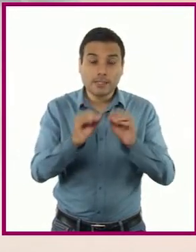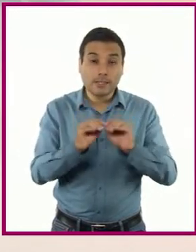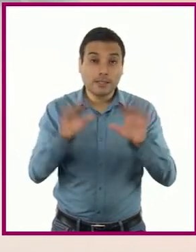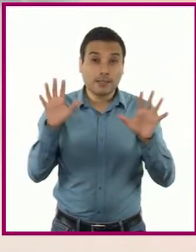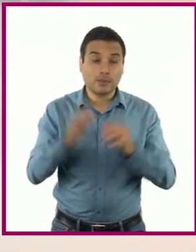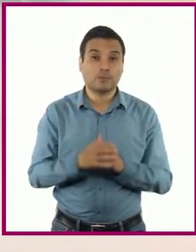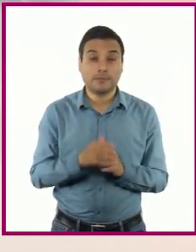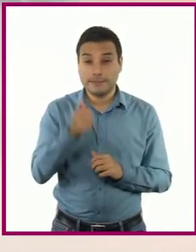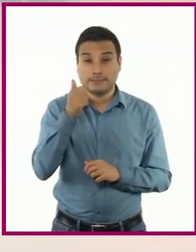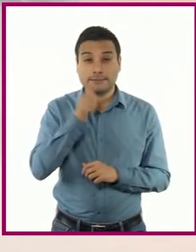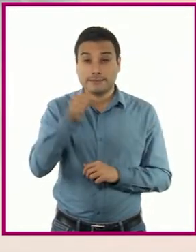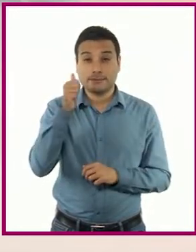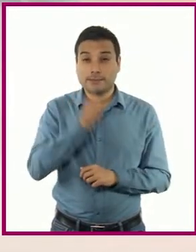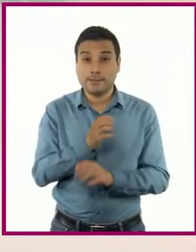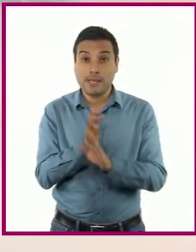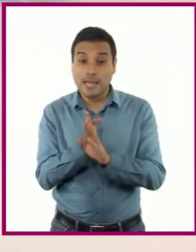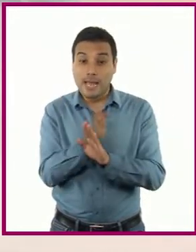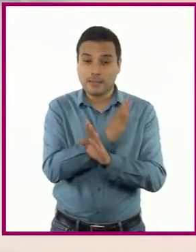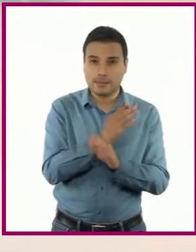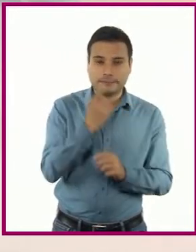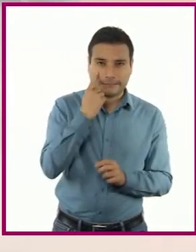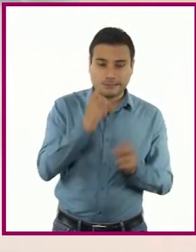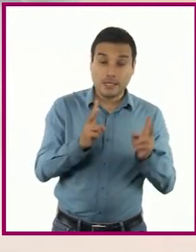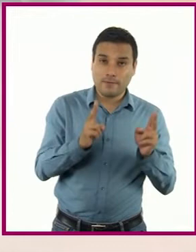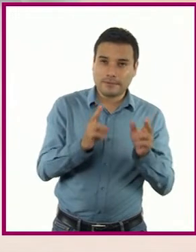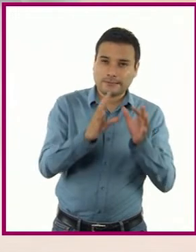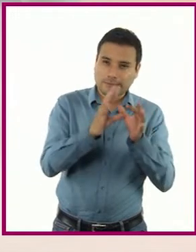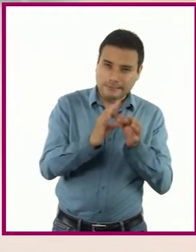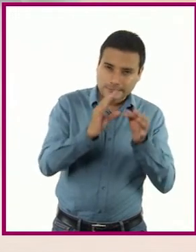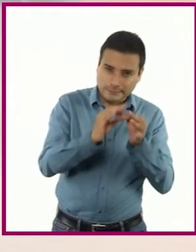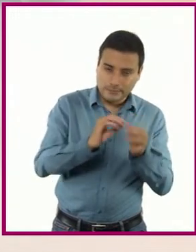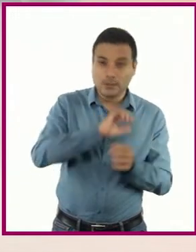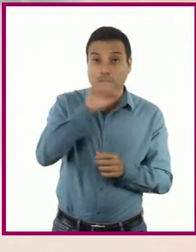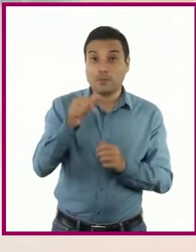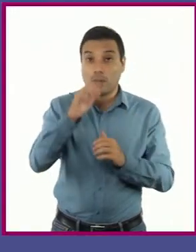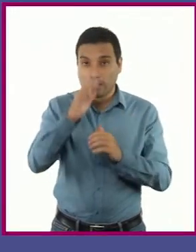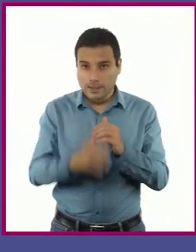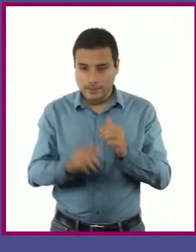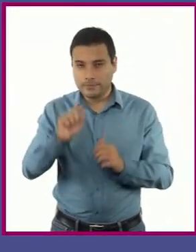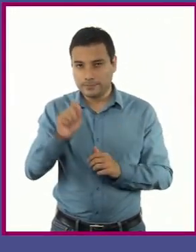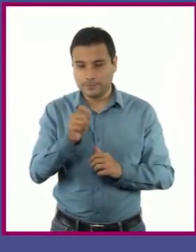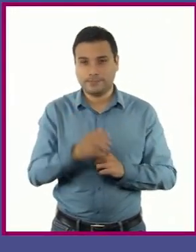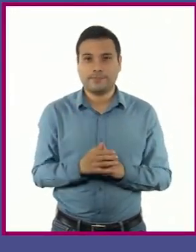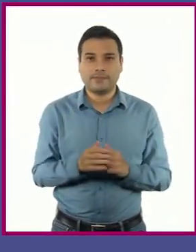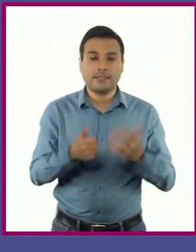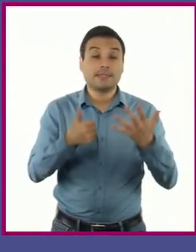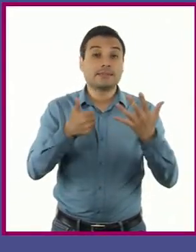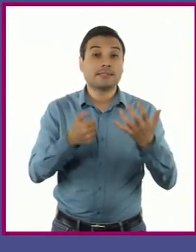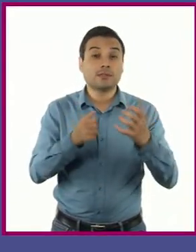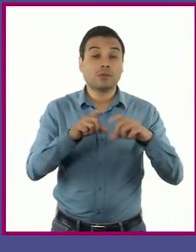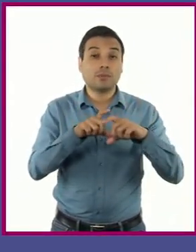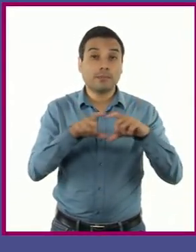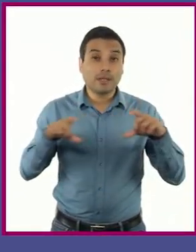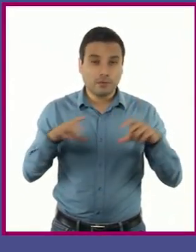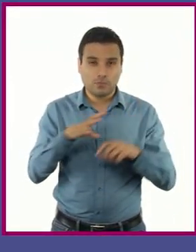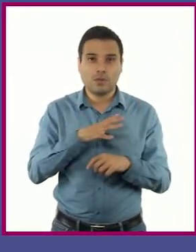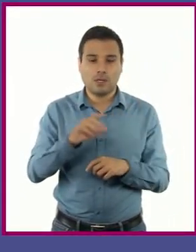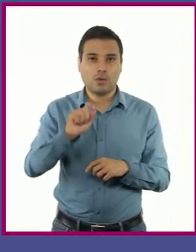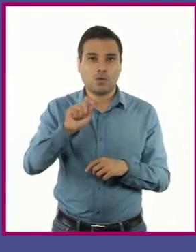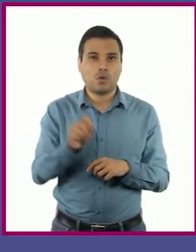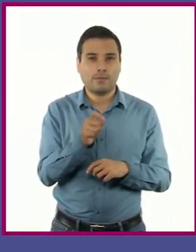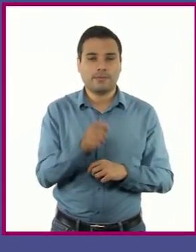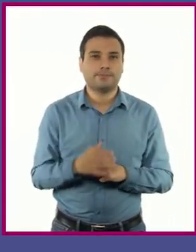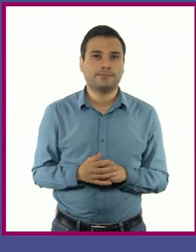escriben antes y después de la frase que explica. En el sexto párrafo encontramos una coma por